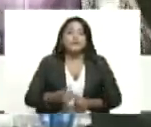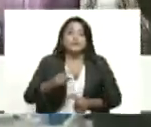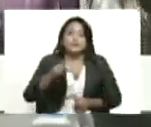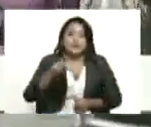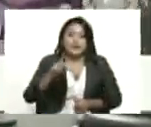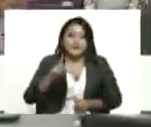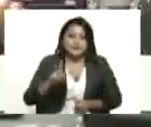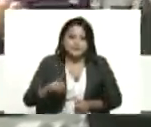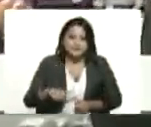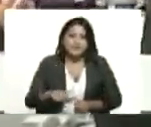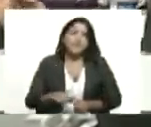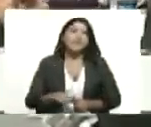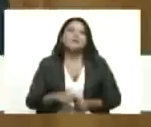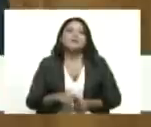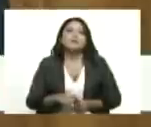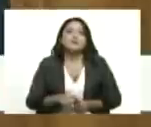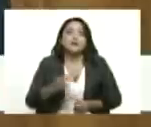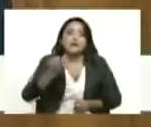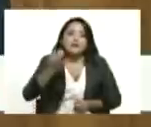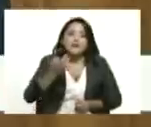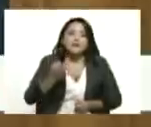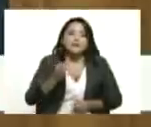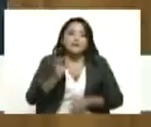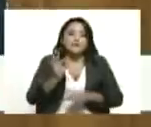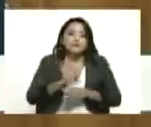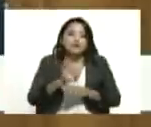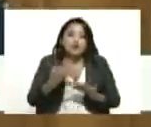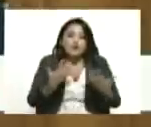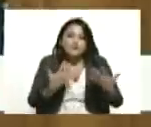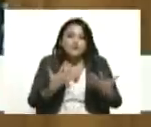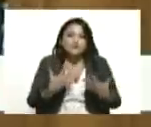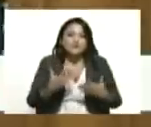Garantizar el adecuado funcionamiento de servicios públicos de calidad.